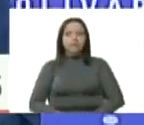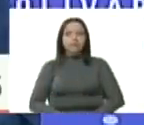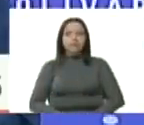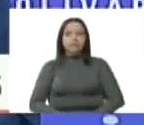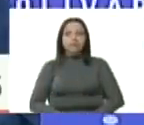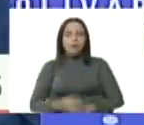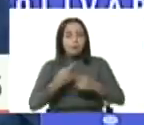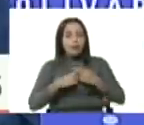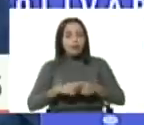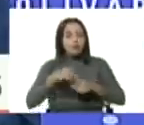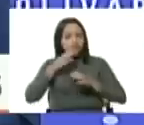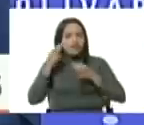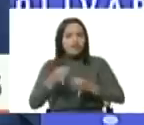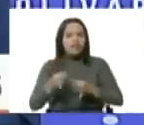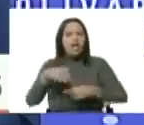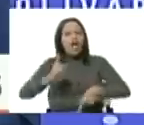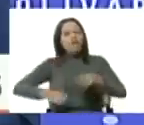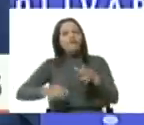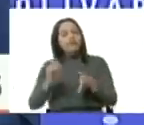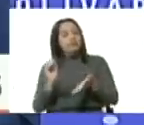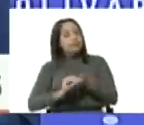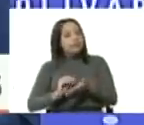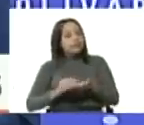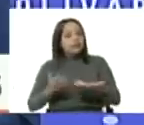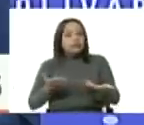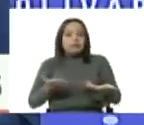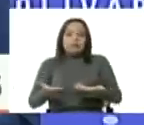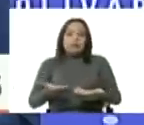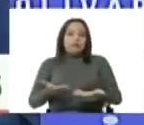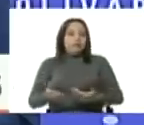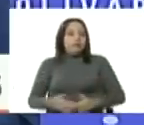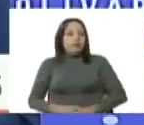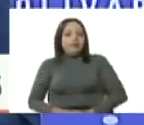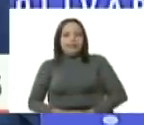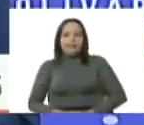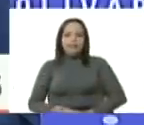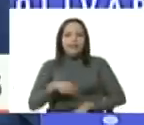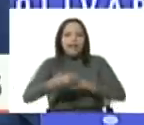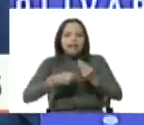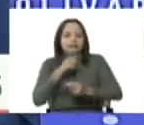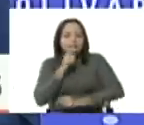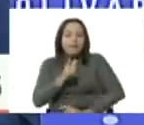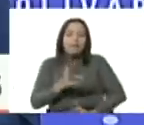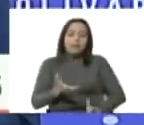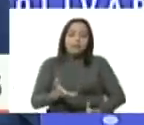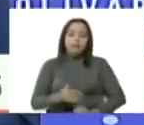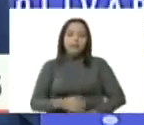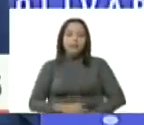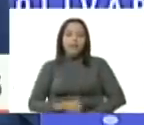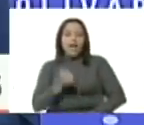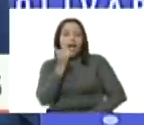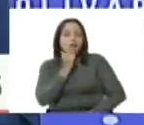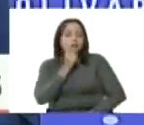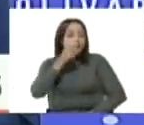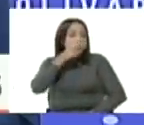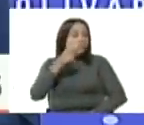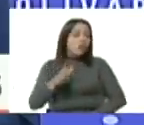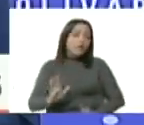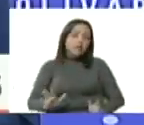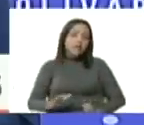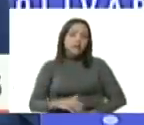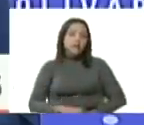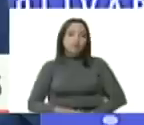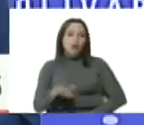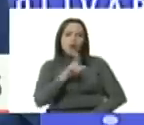Pero de verdad a veces se come la luz, abusan del pueblo,